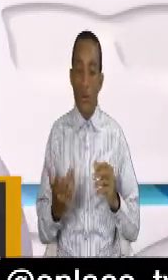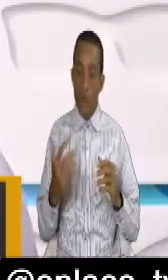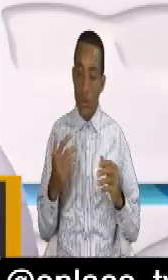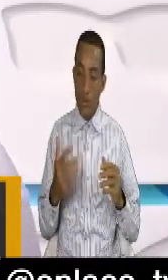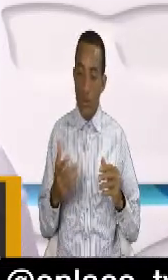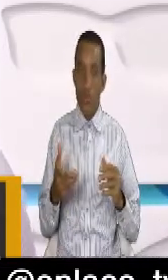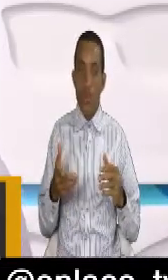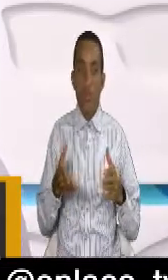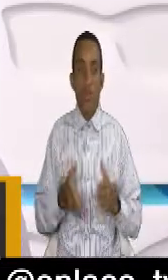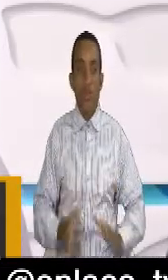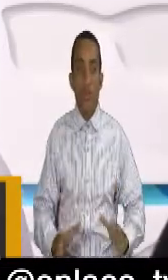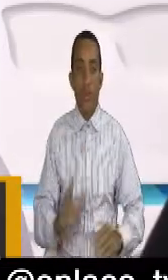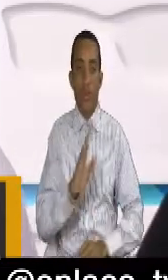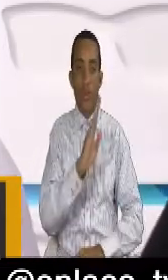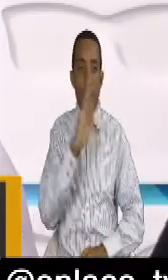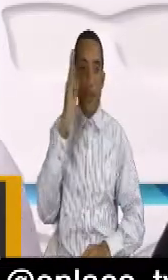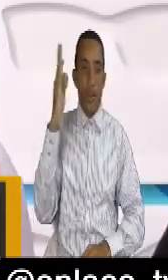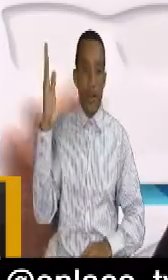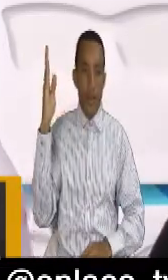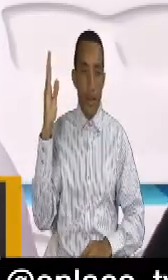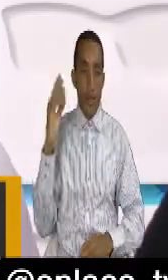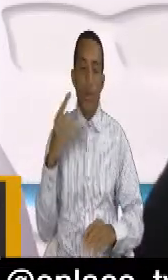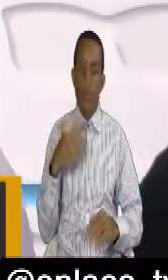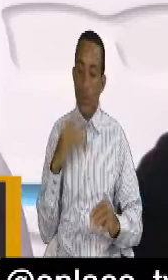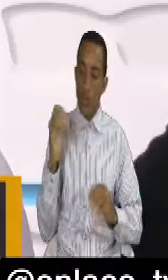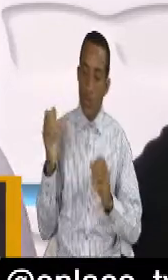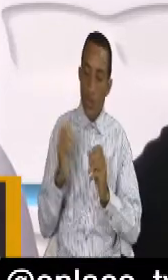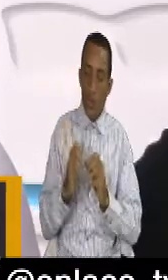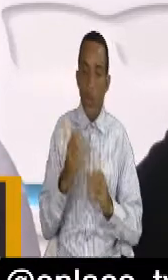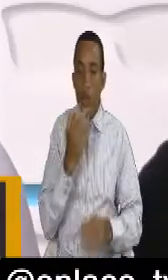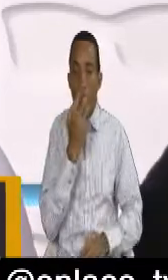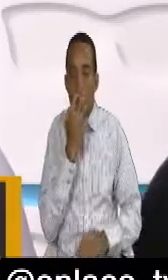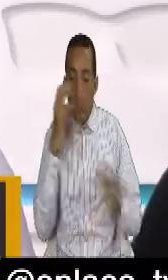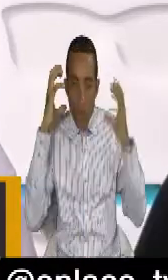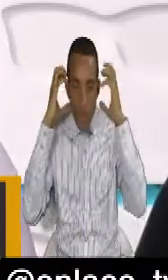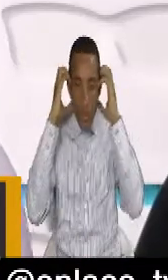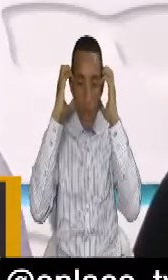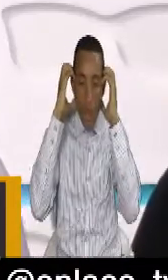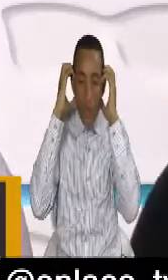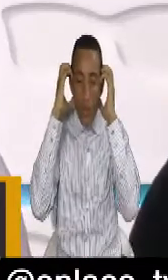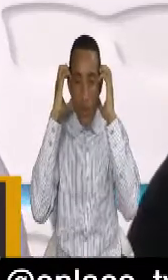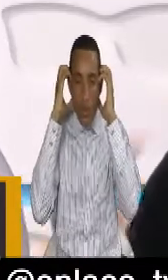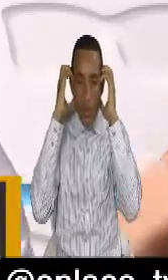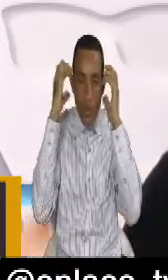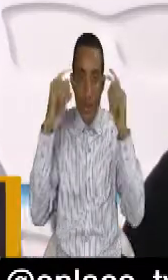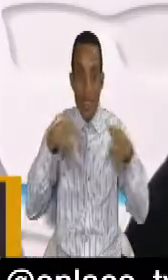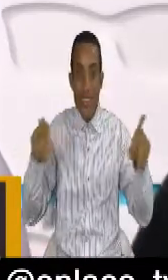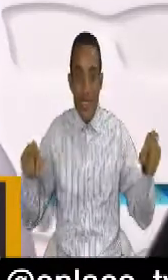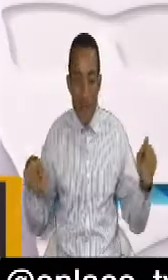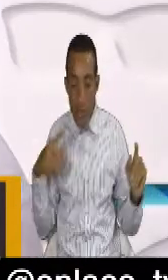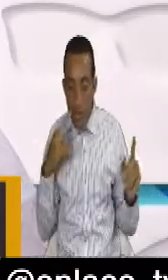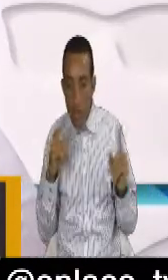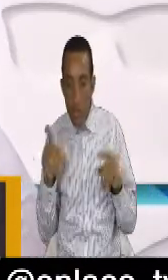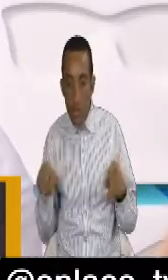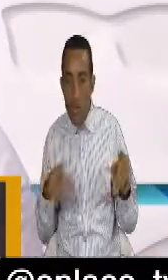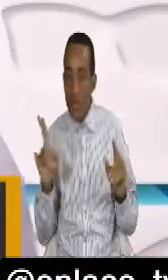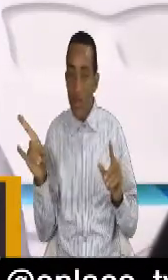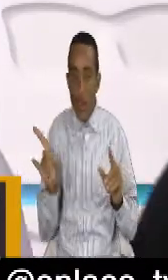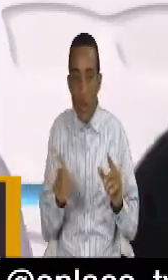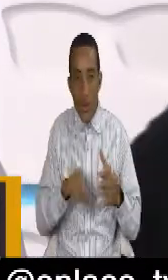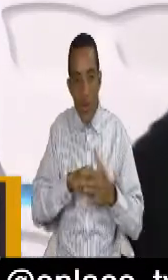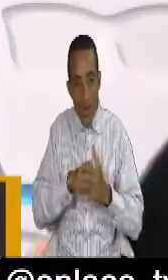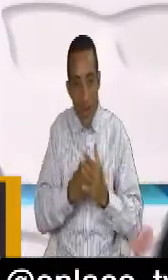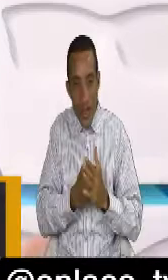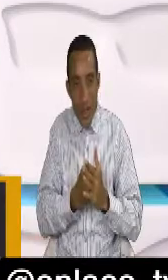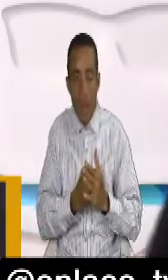verdad que fue una experiencia muy bonita, pudimos grabar en los estudios del gran Rolando. Y bueno, y aquí traemos este proyecto que es para toda Barranca Bermeja